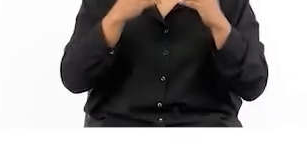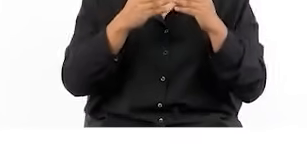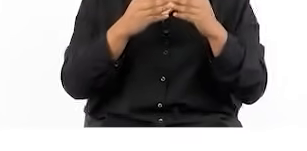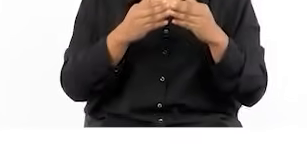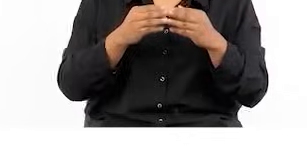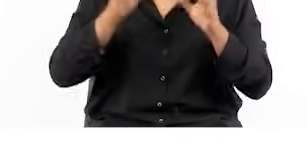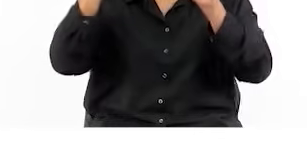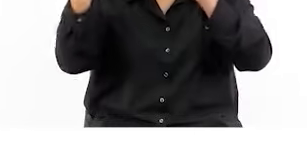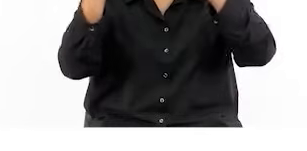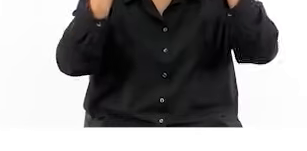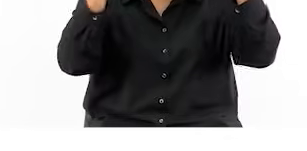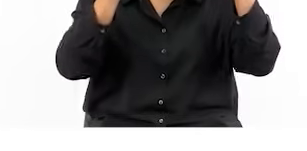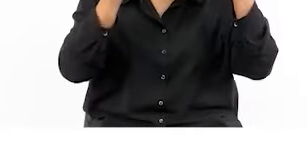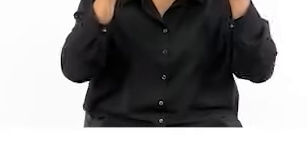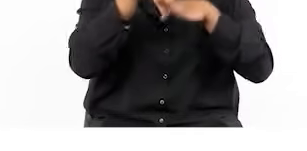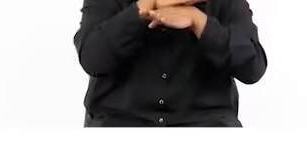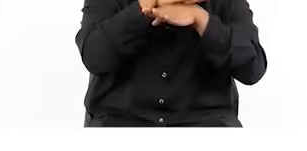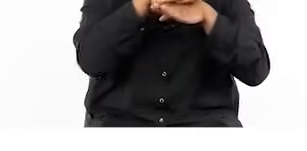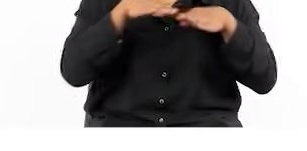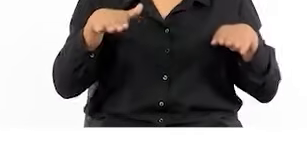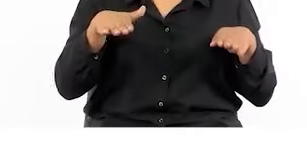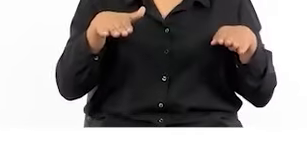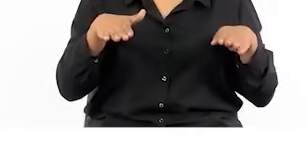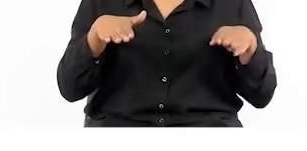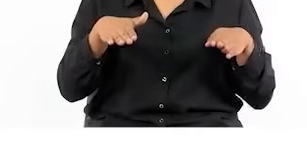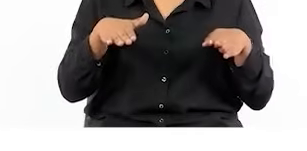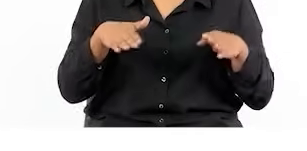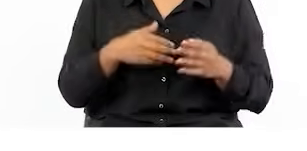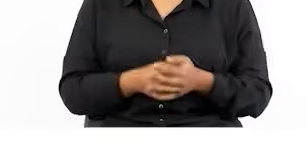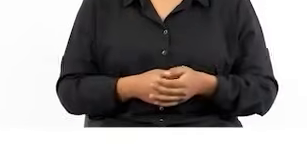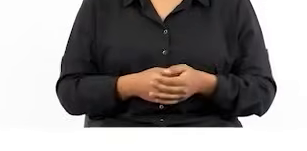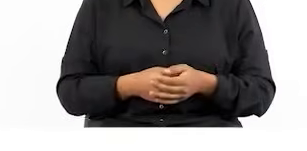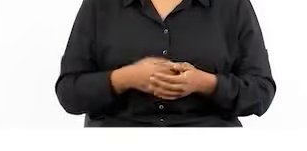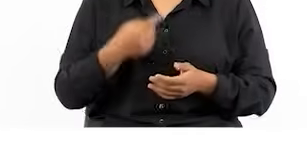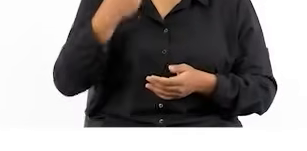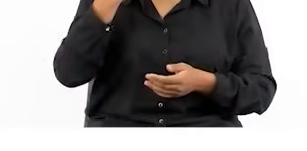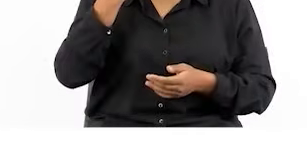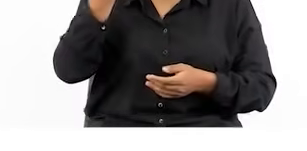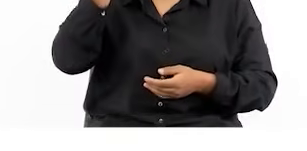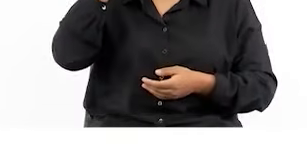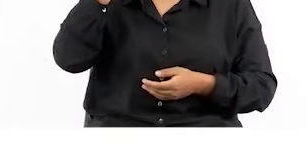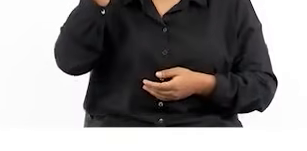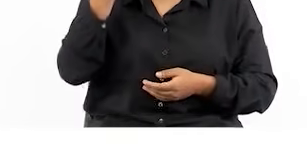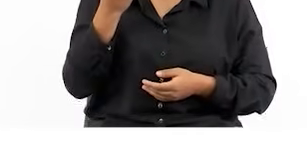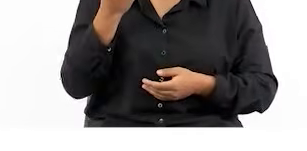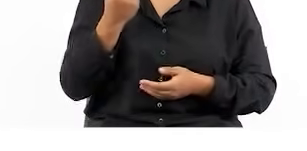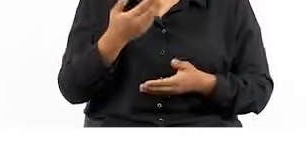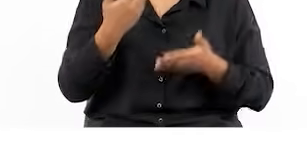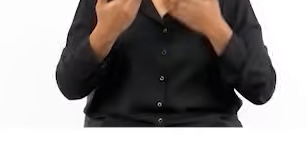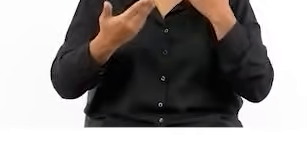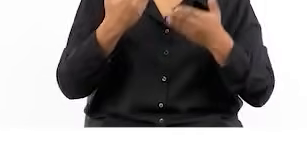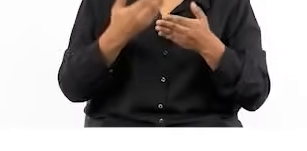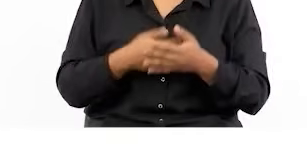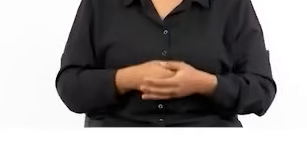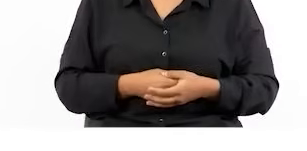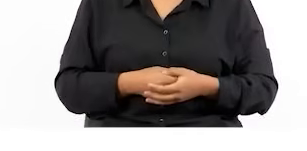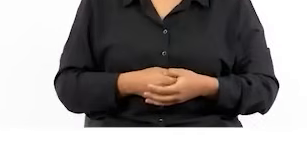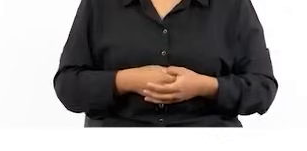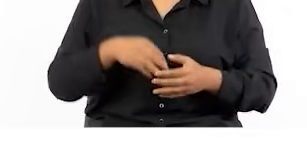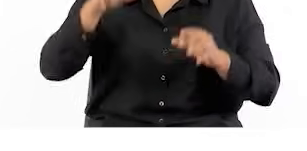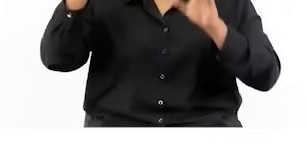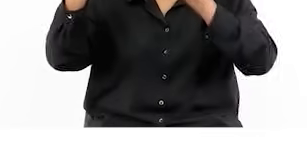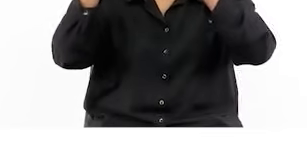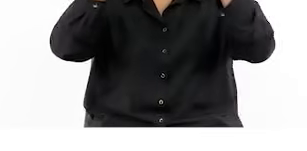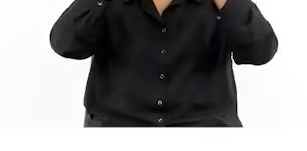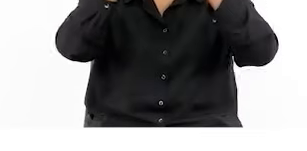nacen en estas regiones, así como el Sol nació, también las estrellas mueren. Y para eso vamos a aprender